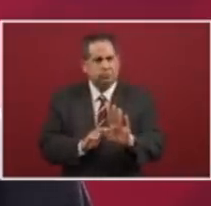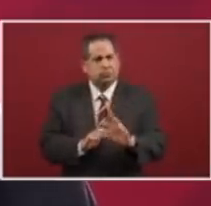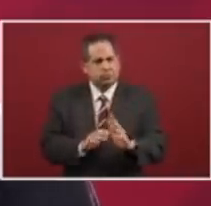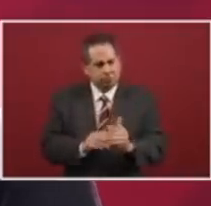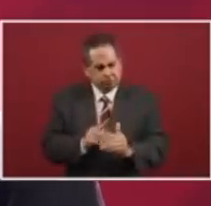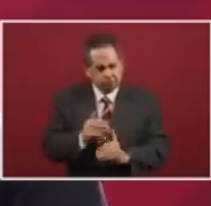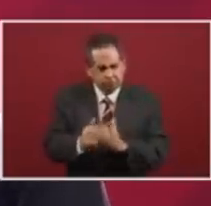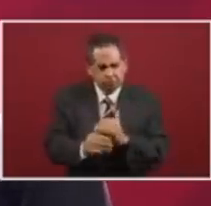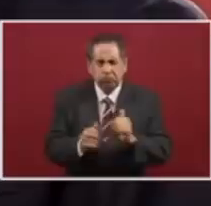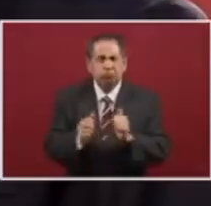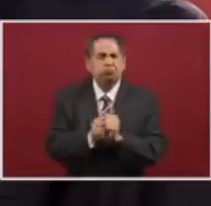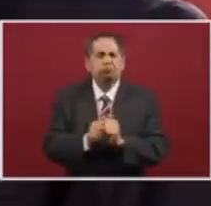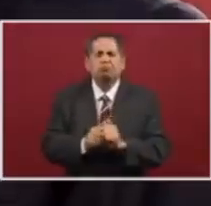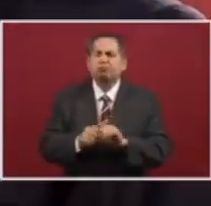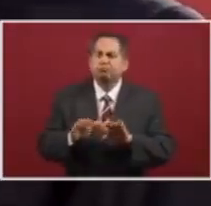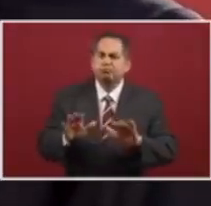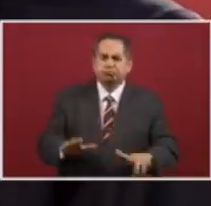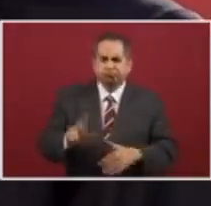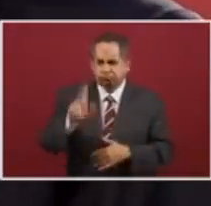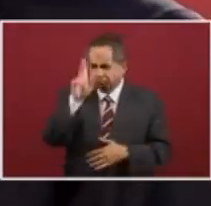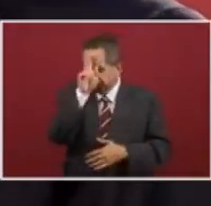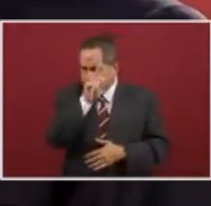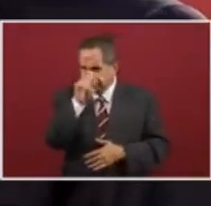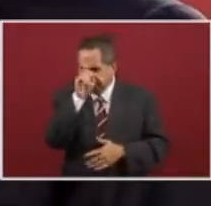actuamos con prudencia